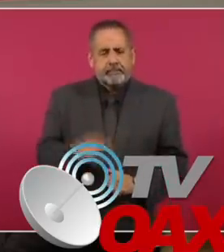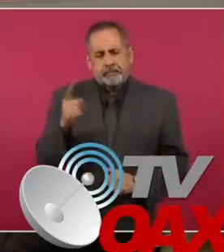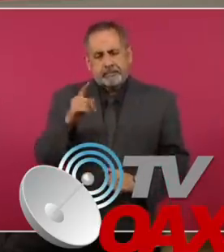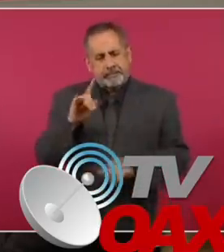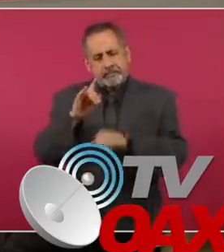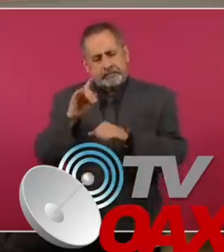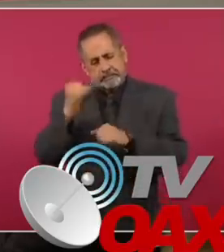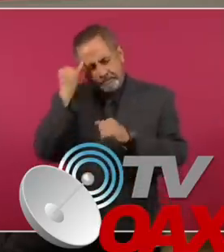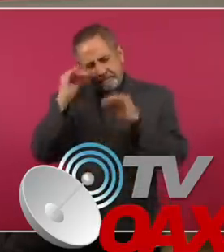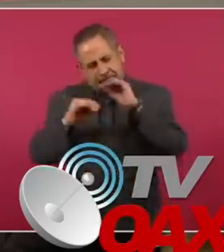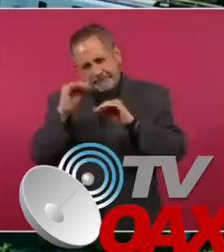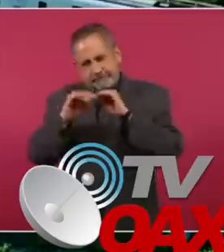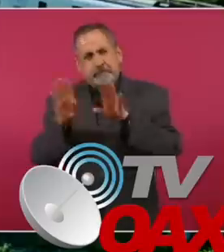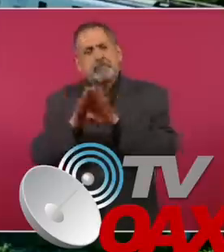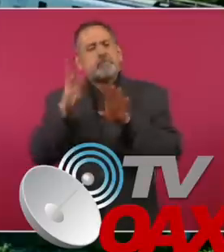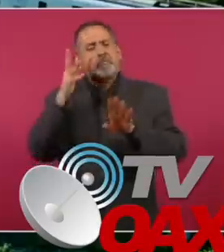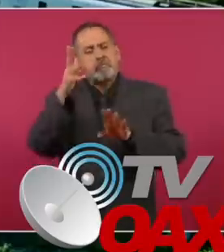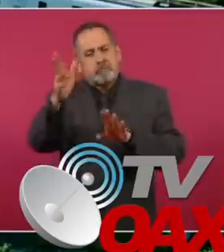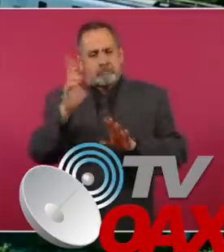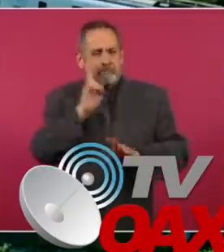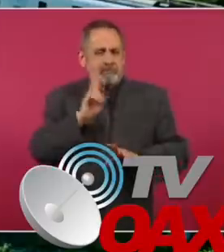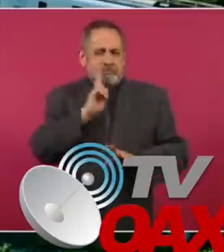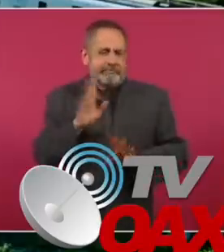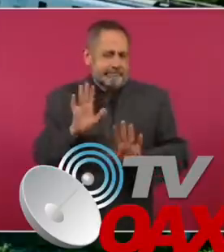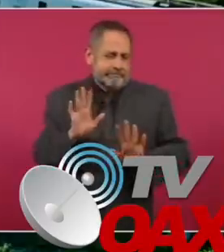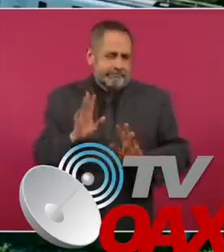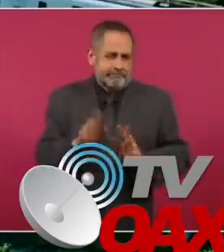cómo va a quedar. Siguiente.